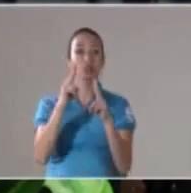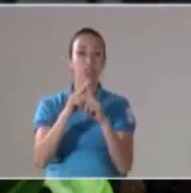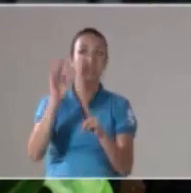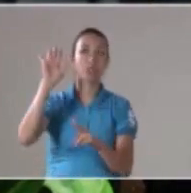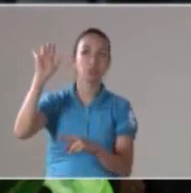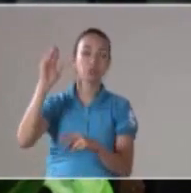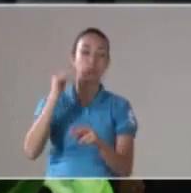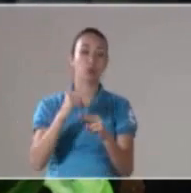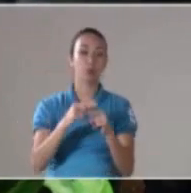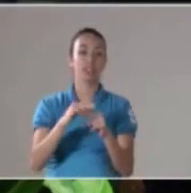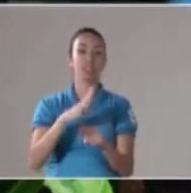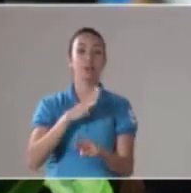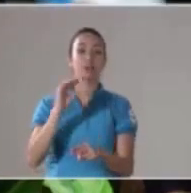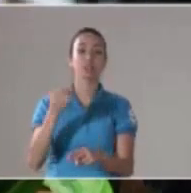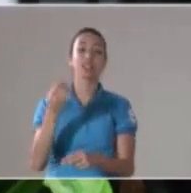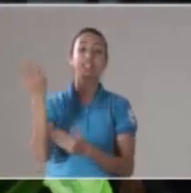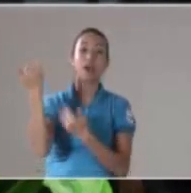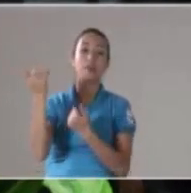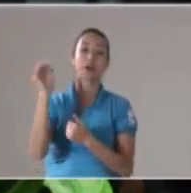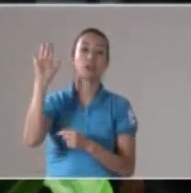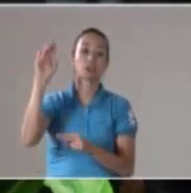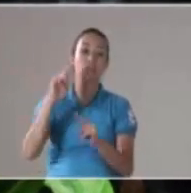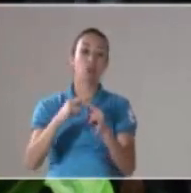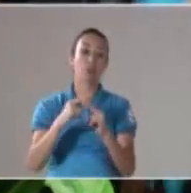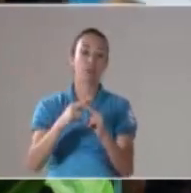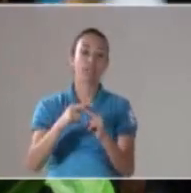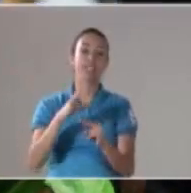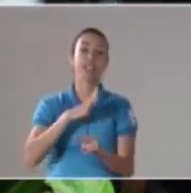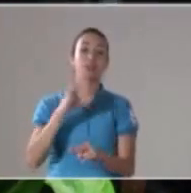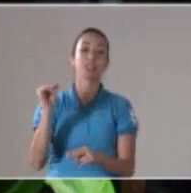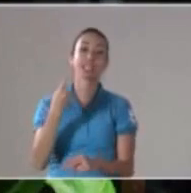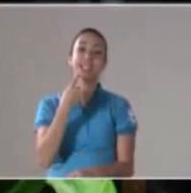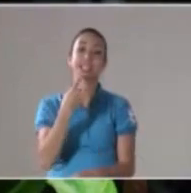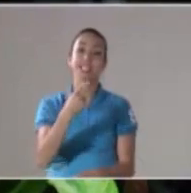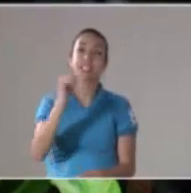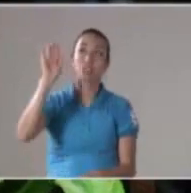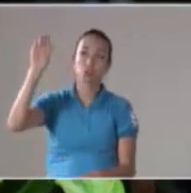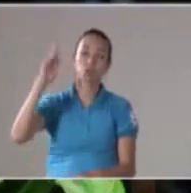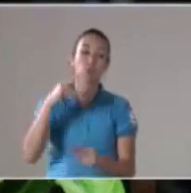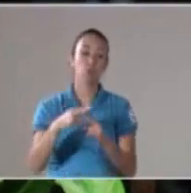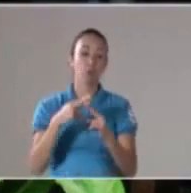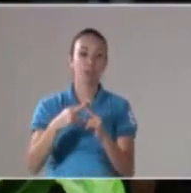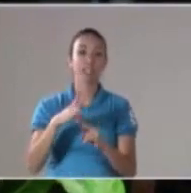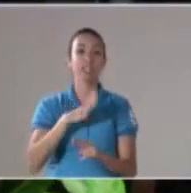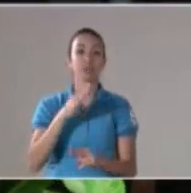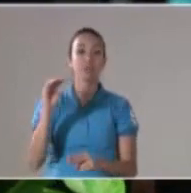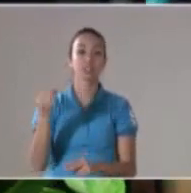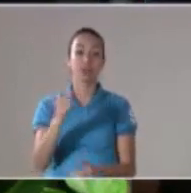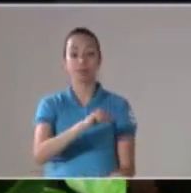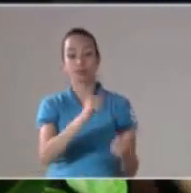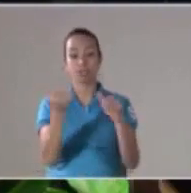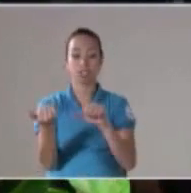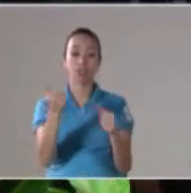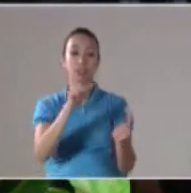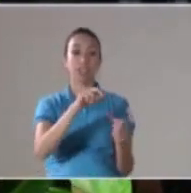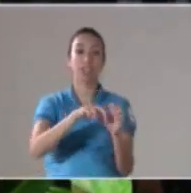Tenemos que invocar su nombre. Tenemos que confesar su nombre. Tenemos que bautizarnos en su